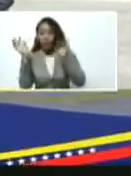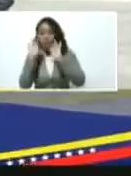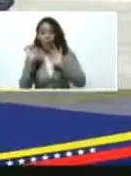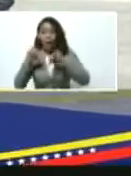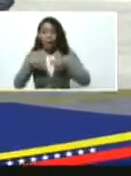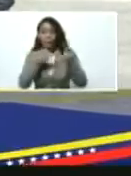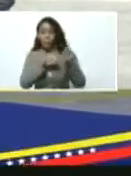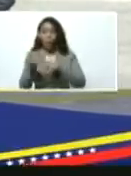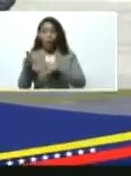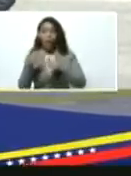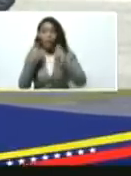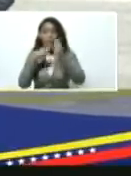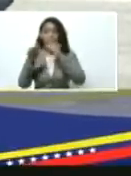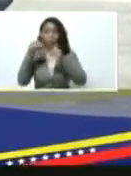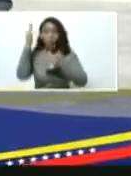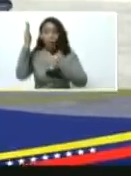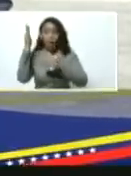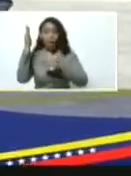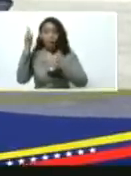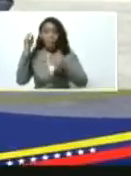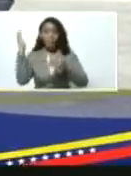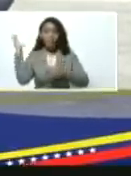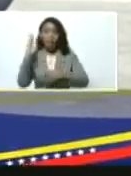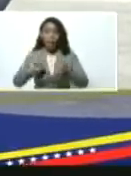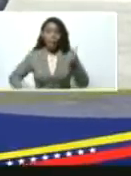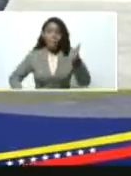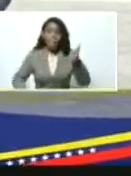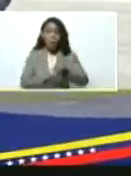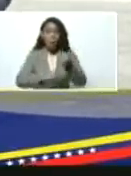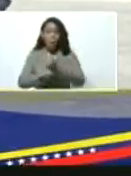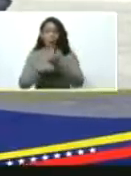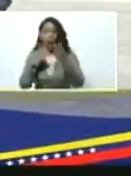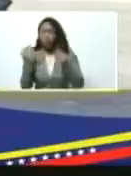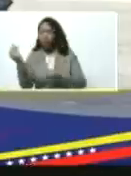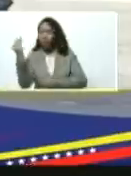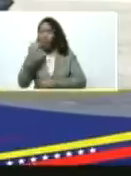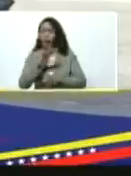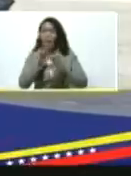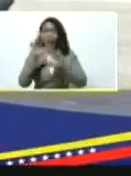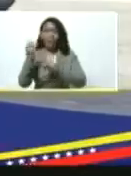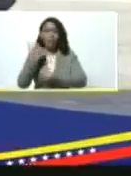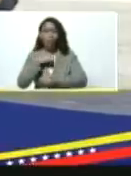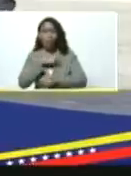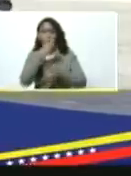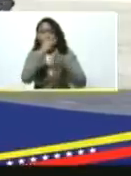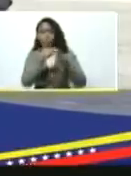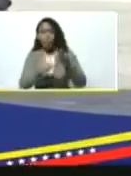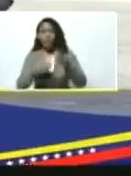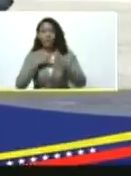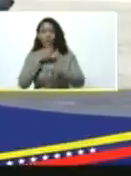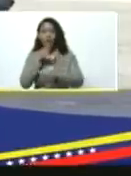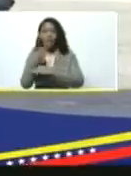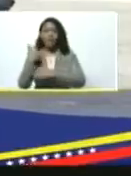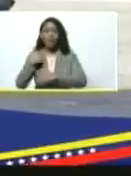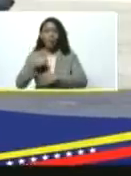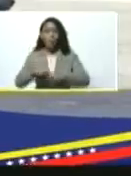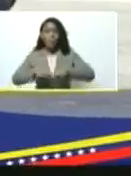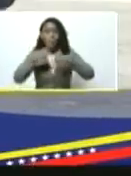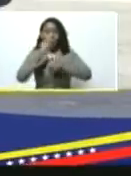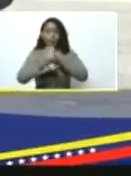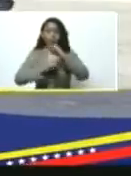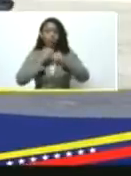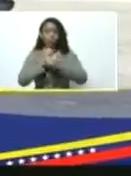Exporta Fácil viene a impulsar muchísimo más el alcance que nuestros productos vayan a tener en los mercados